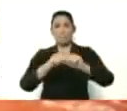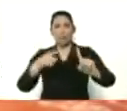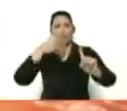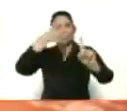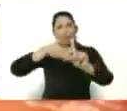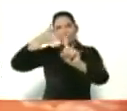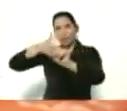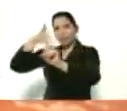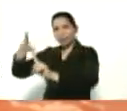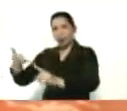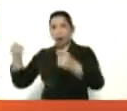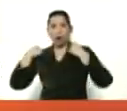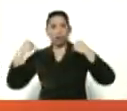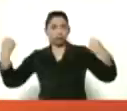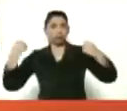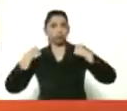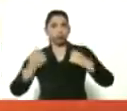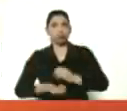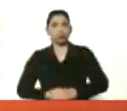el ejercicio.